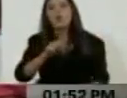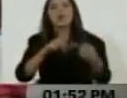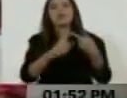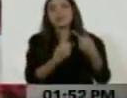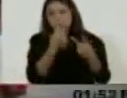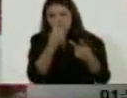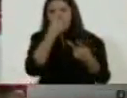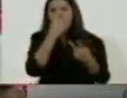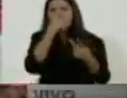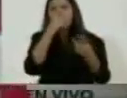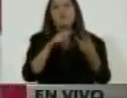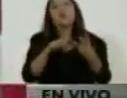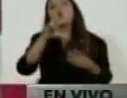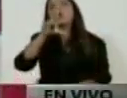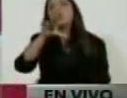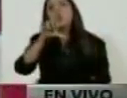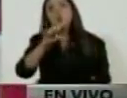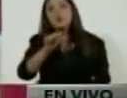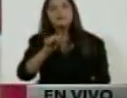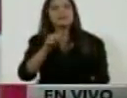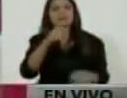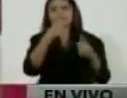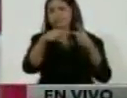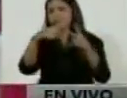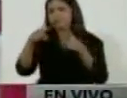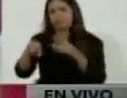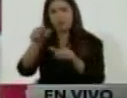Prieto Figueroa, Luis Lander,